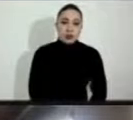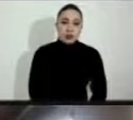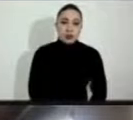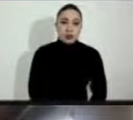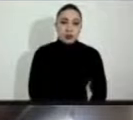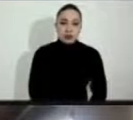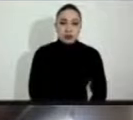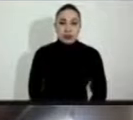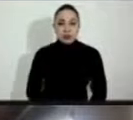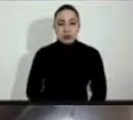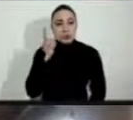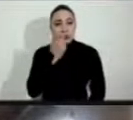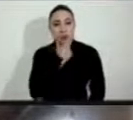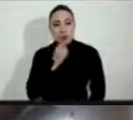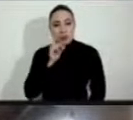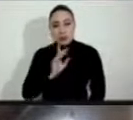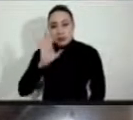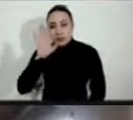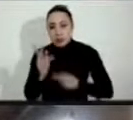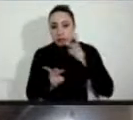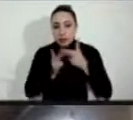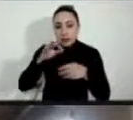algún diputado desea razonar su voto?